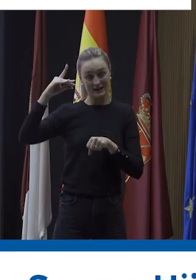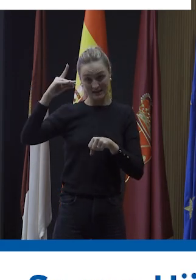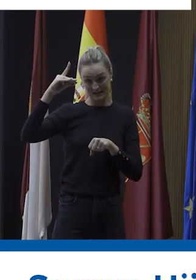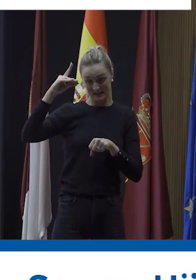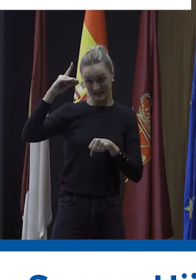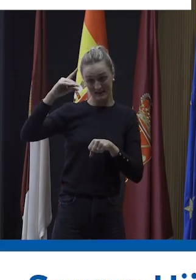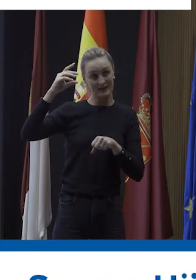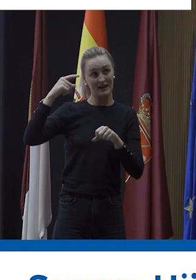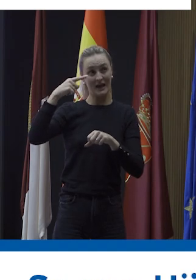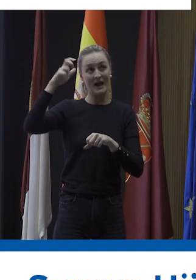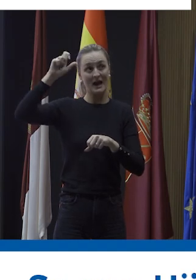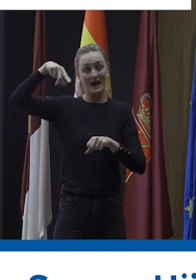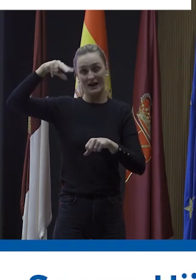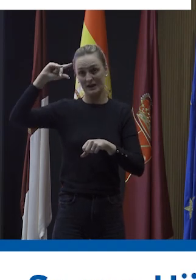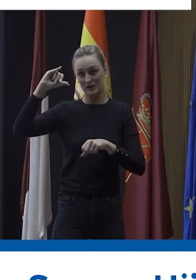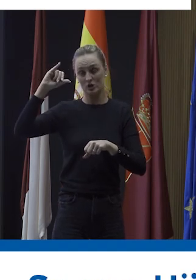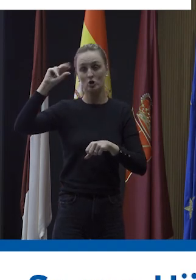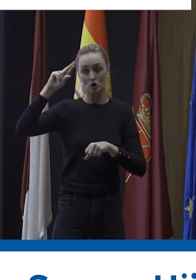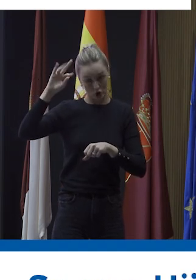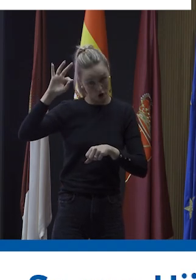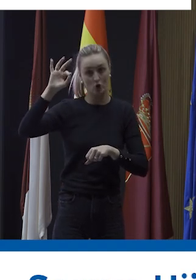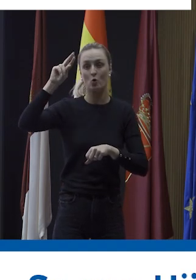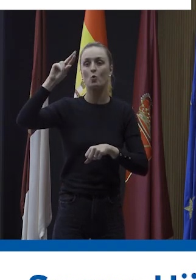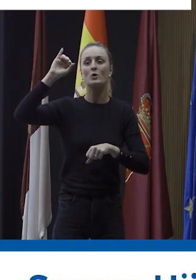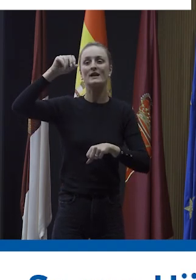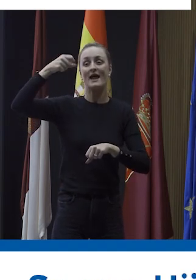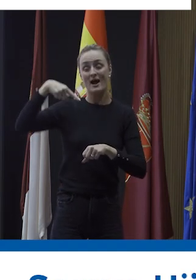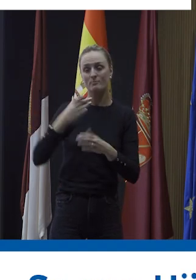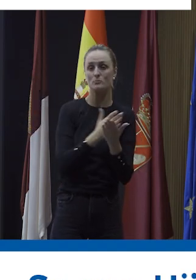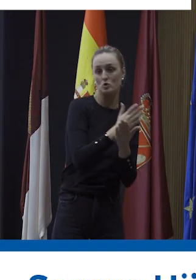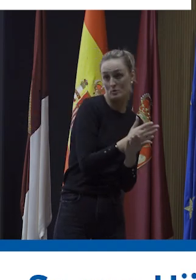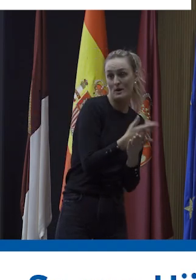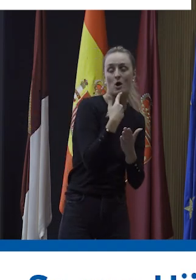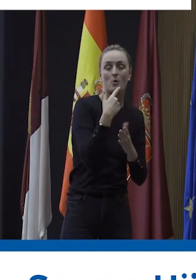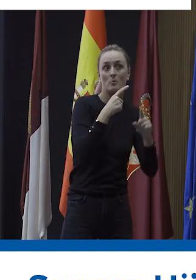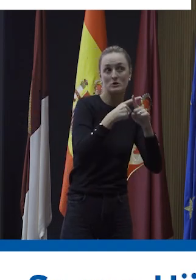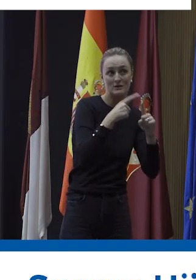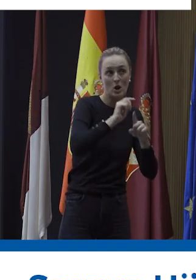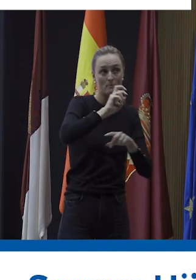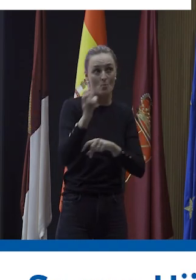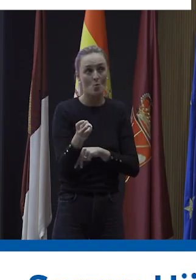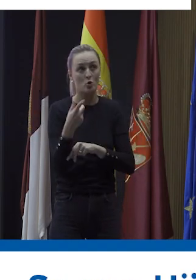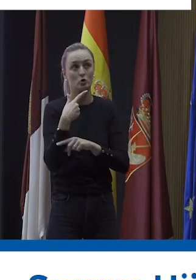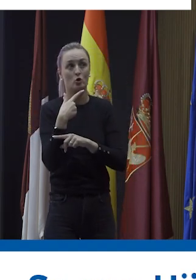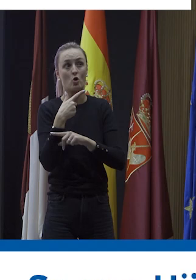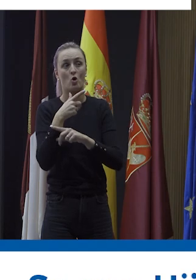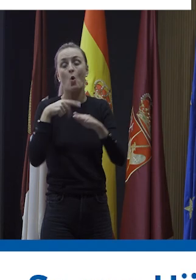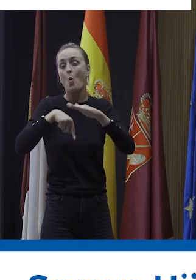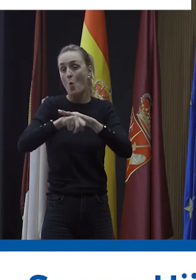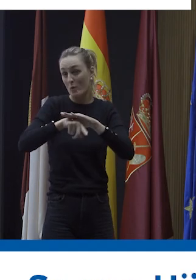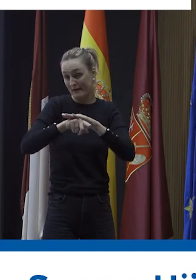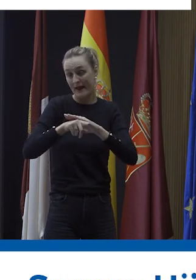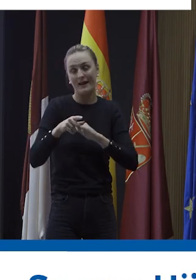conjunto de síntomas, por un lado vaginales, ¿vale? Por otro lado sexuales y por otro lado urinarios, que pueden suceder a la vez